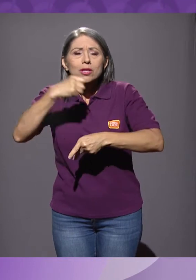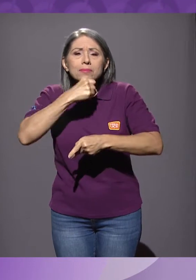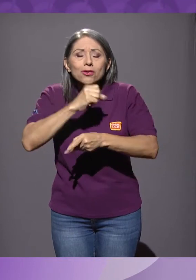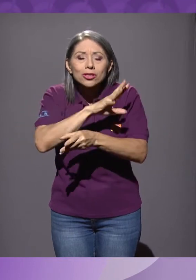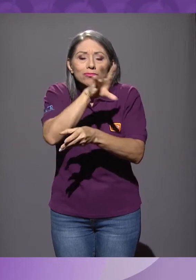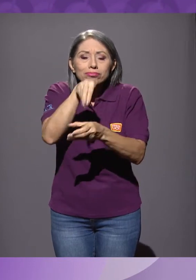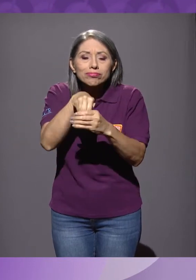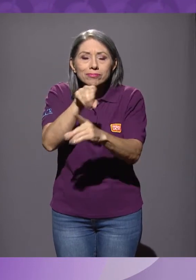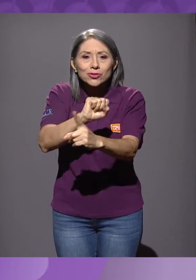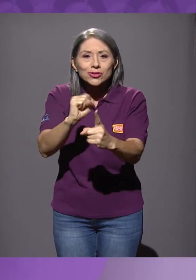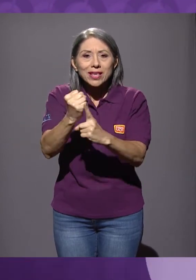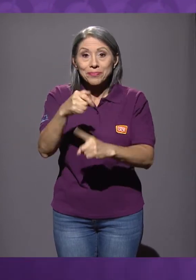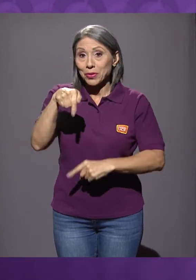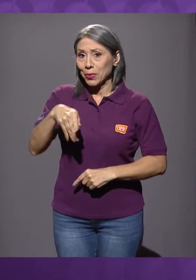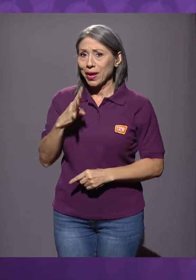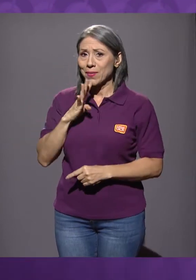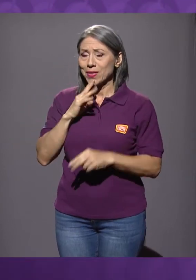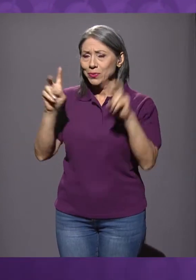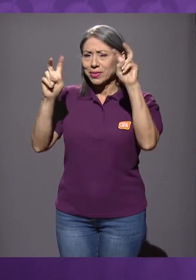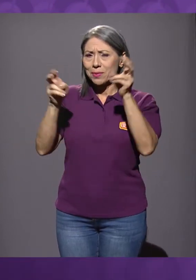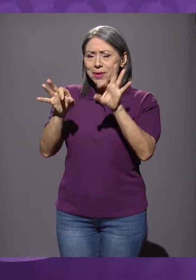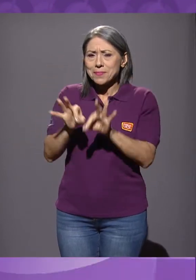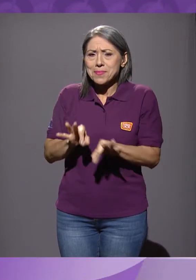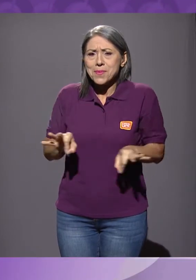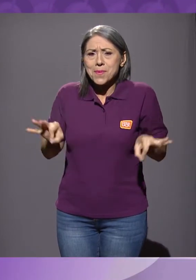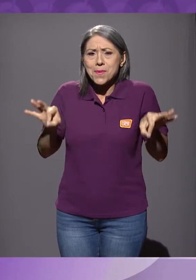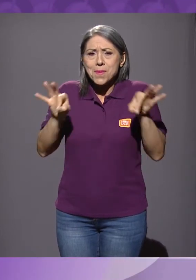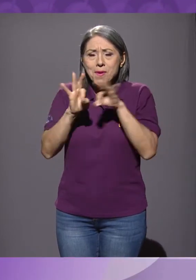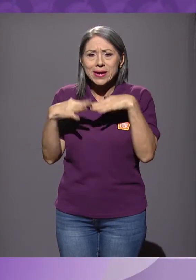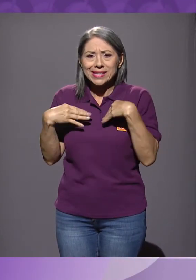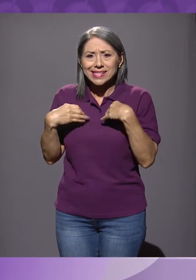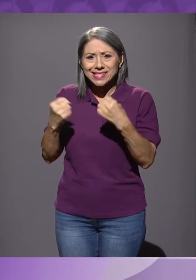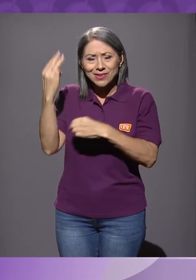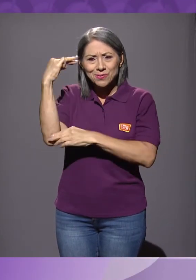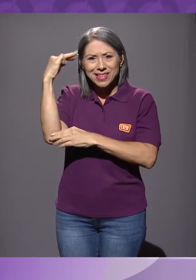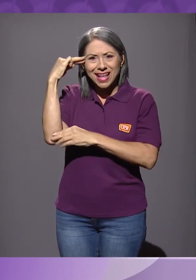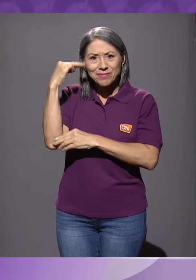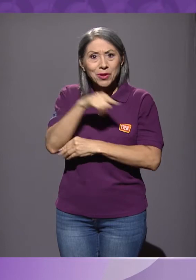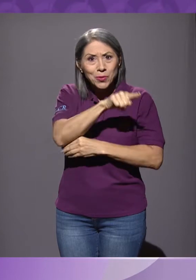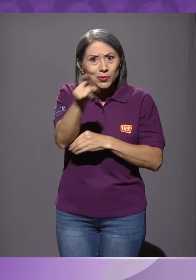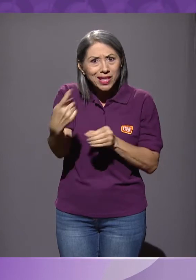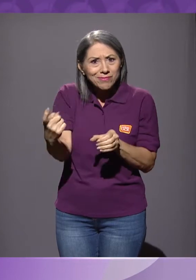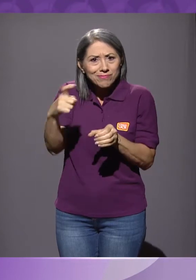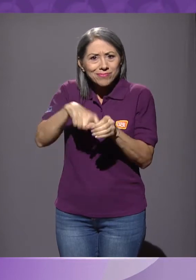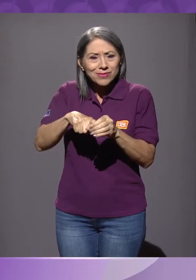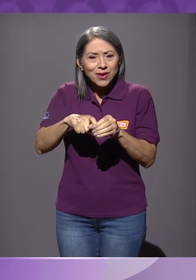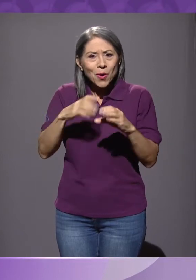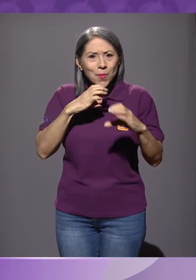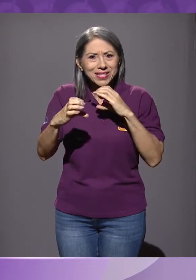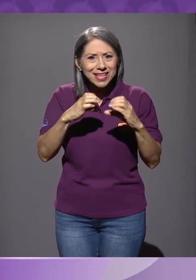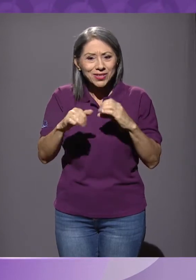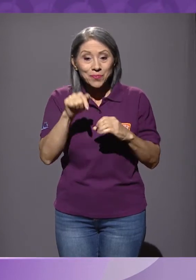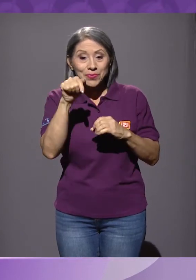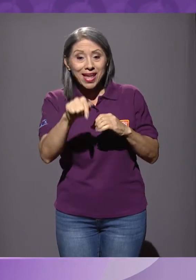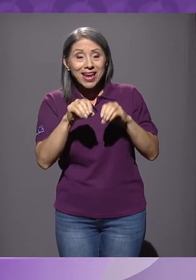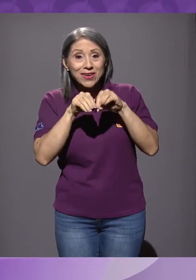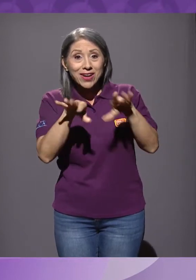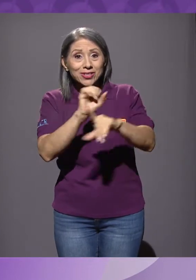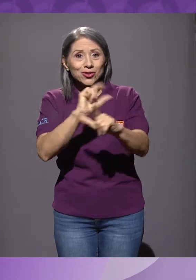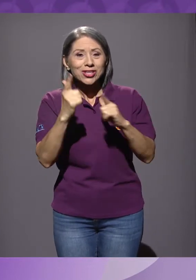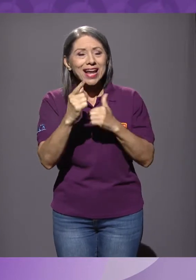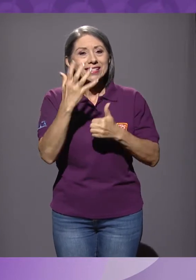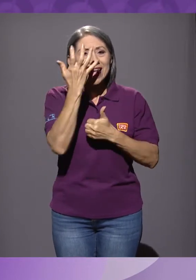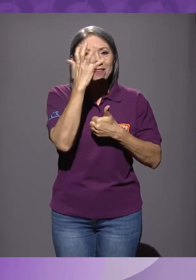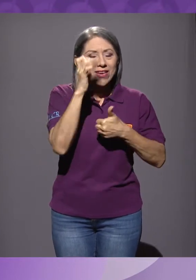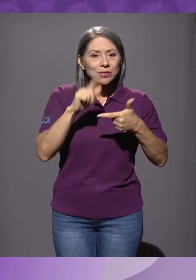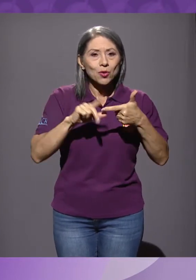mayores. Hoy estamos conversando sobre un tema importantísimo que es la salud mental. Apúntese a esta conversación en nuestras redes sociales. Nos encuentran